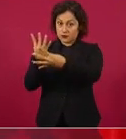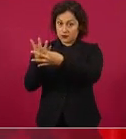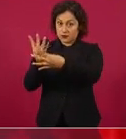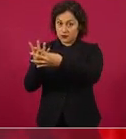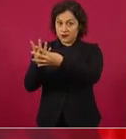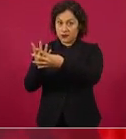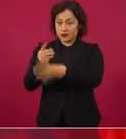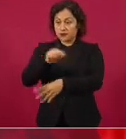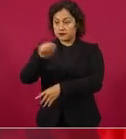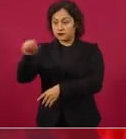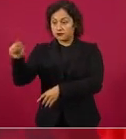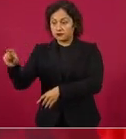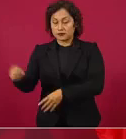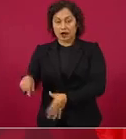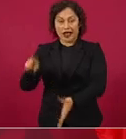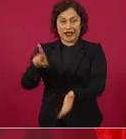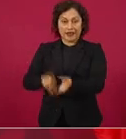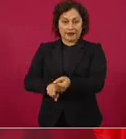la vigilancia